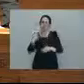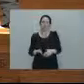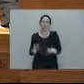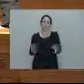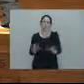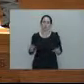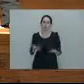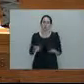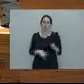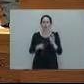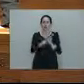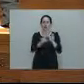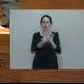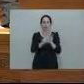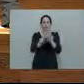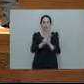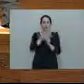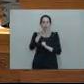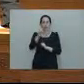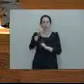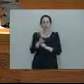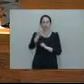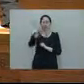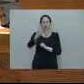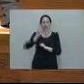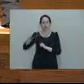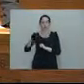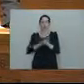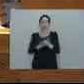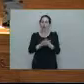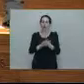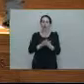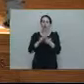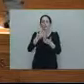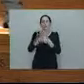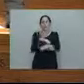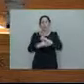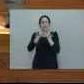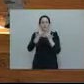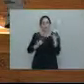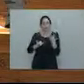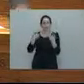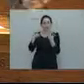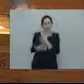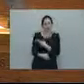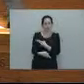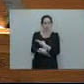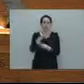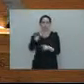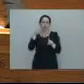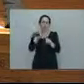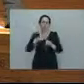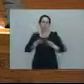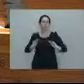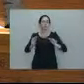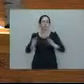el Real Decreto Ley 13/2012 hace referencia a la prevención de la pobreza energética como uno de los objetivos que se derivarían de la transposición de